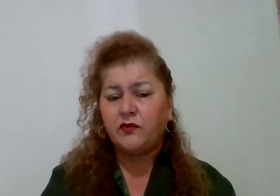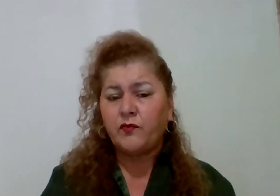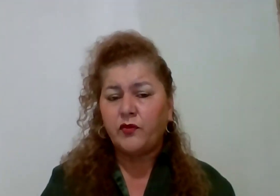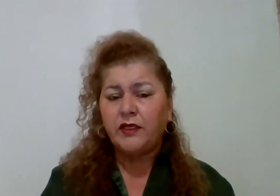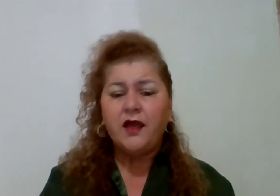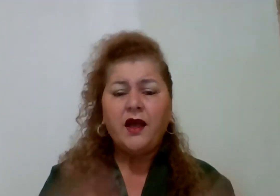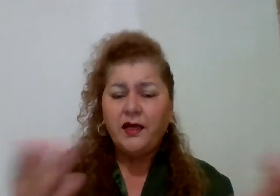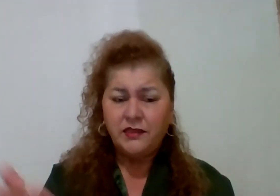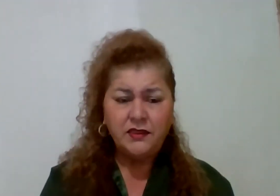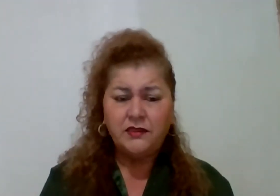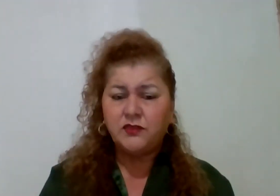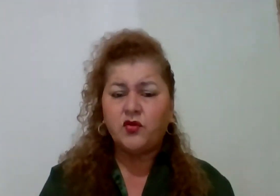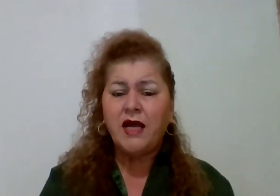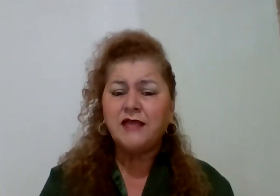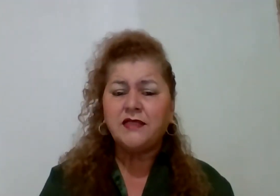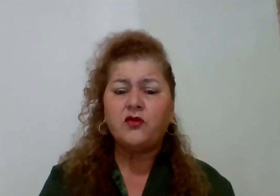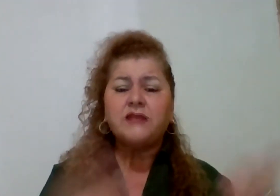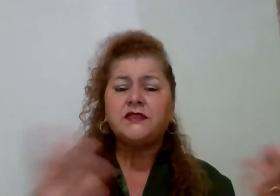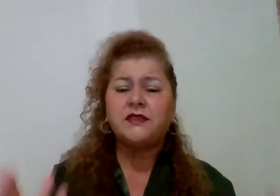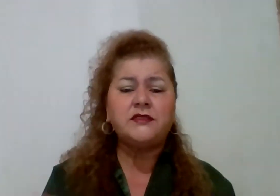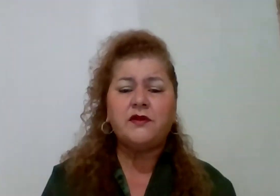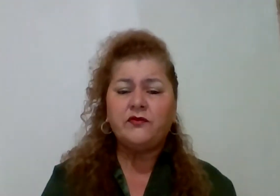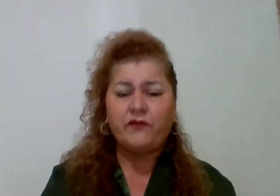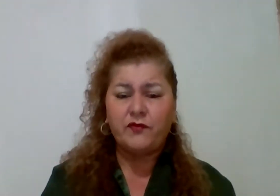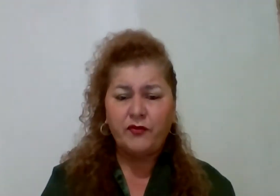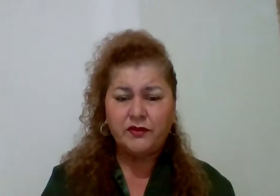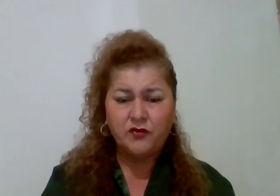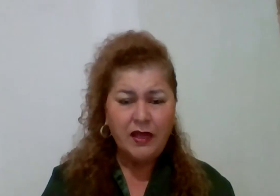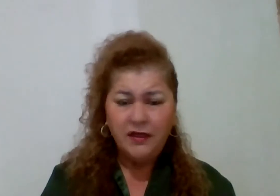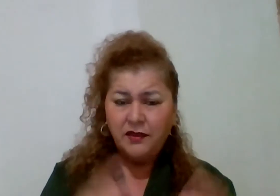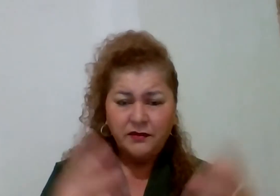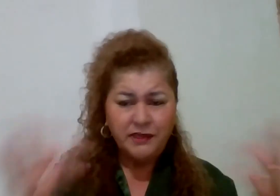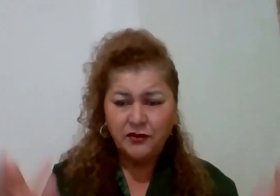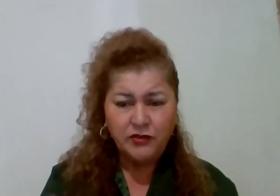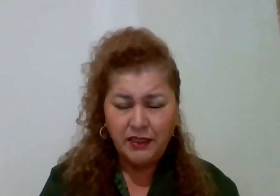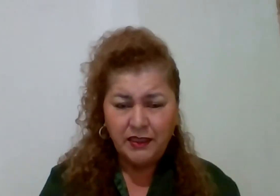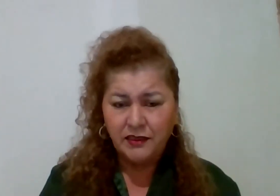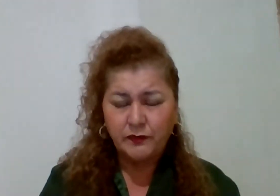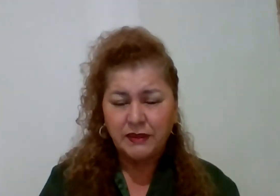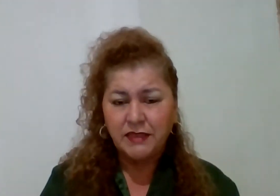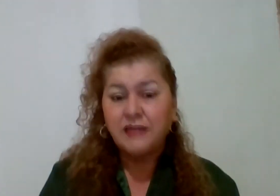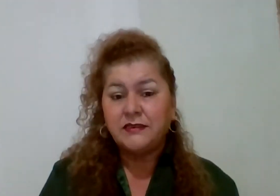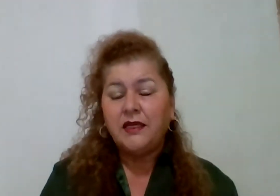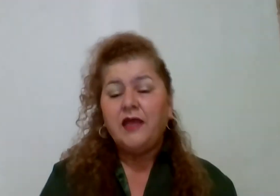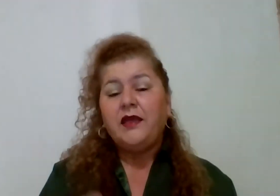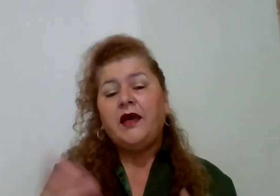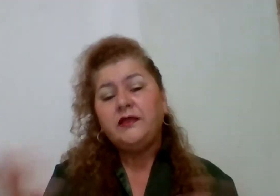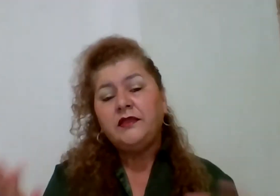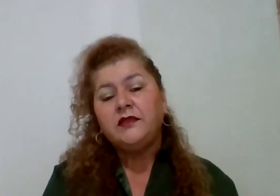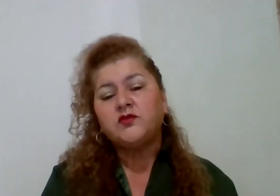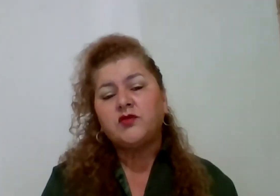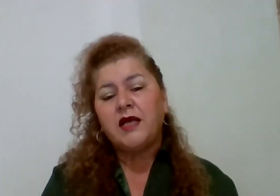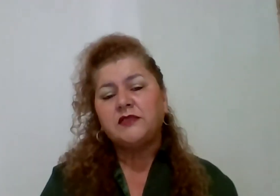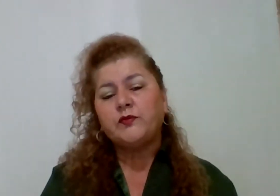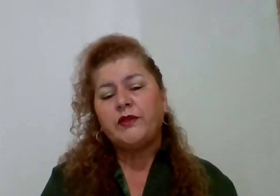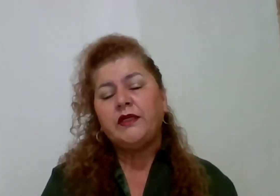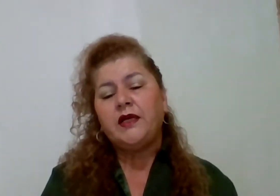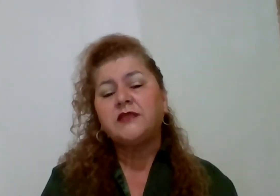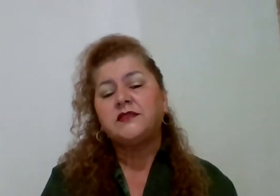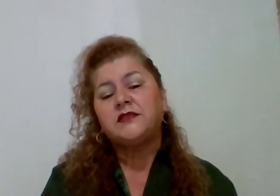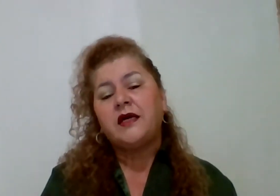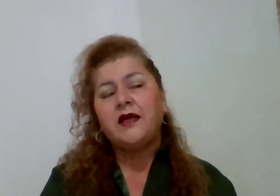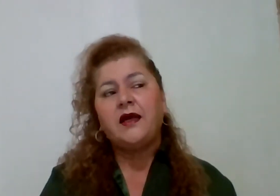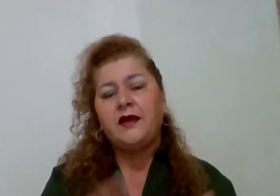que se incorporen. Ahí desde su casa, ahora se está llevando en forma virtual, ya no tienen que desplazarse. Ahí desde sus casas